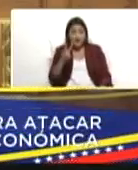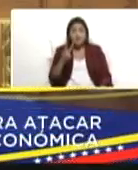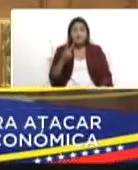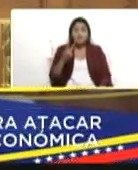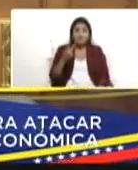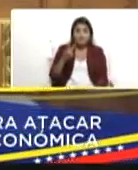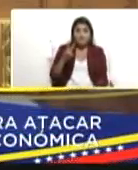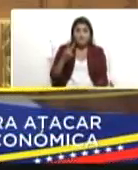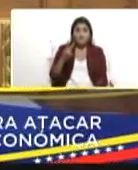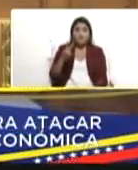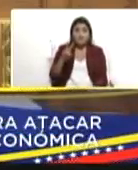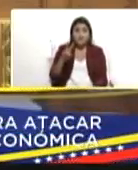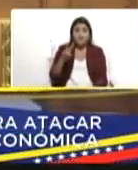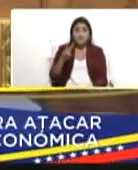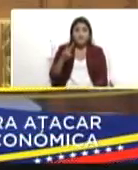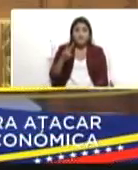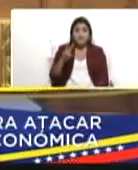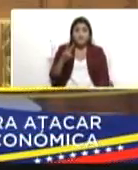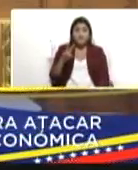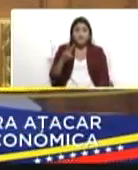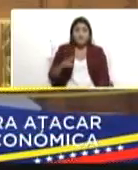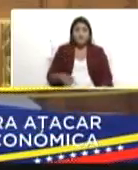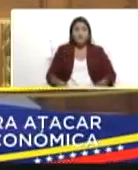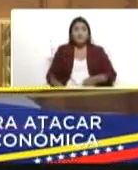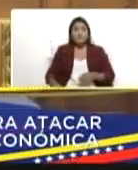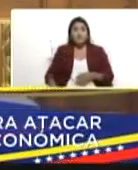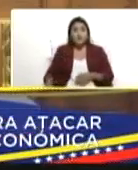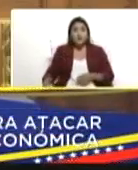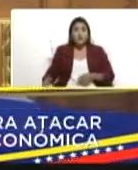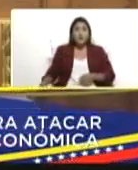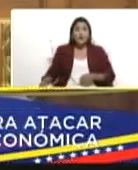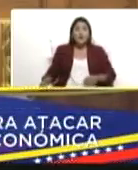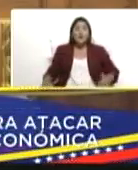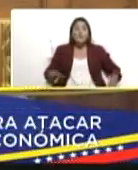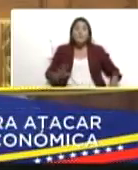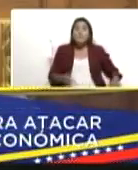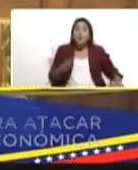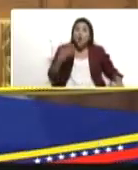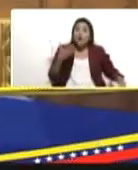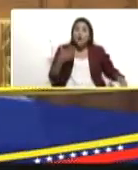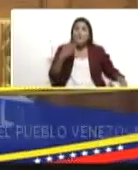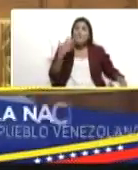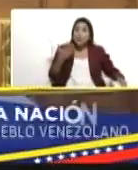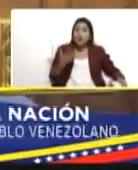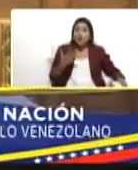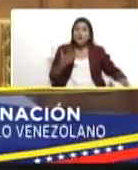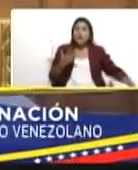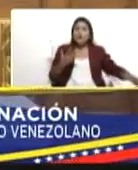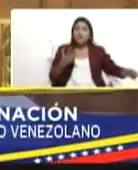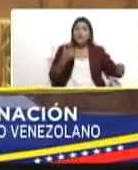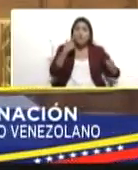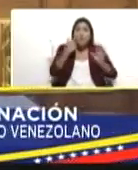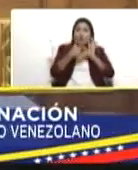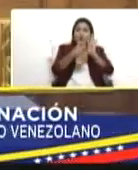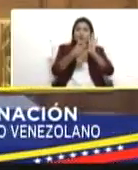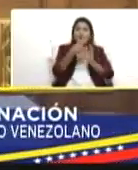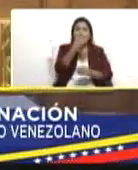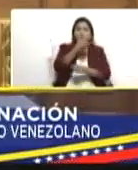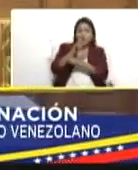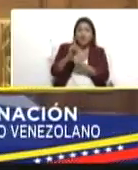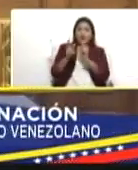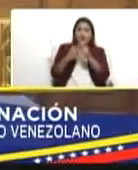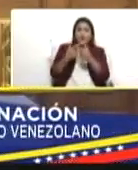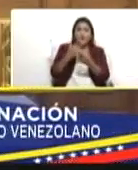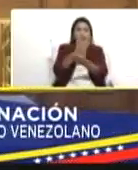Ah que dejó de cantar Las Verdades al imperialismo para empezar a cantar La traición por eso felicito a